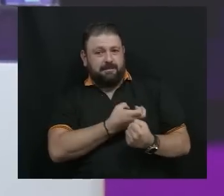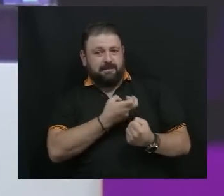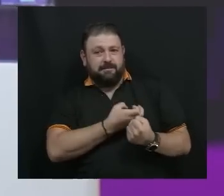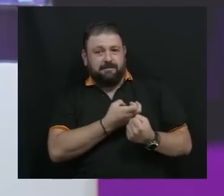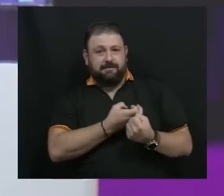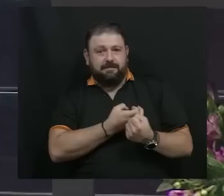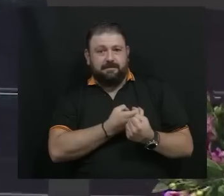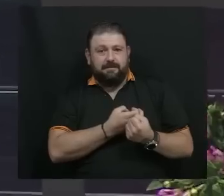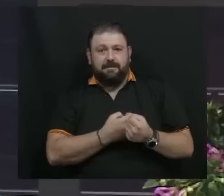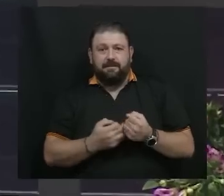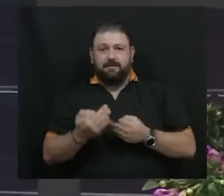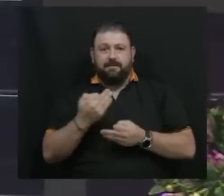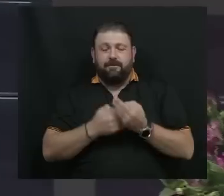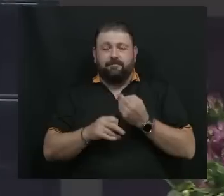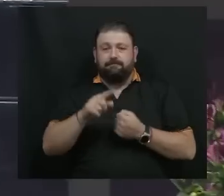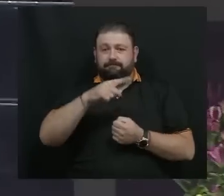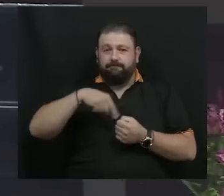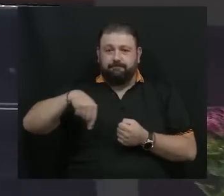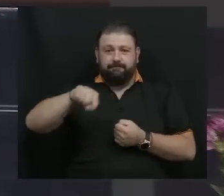Oye, amigos,